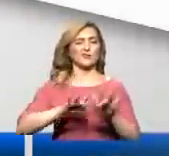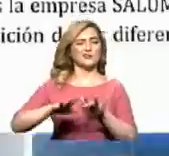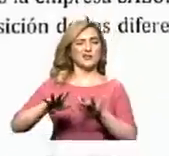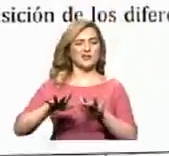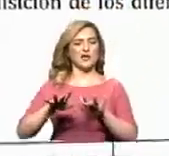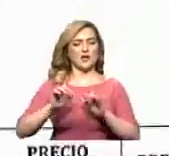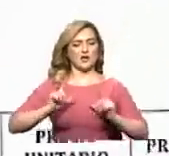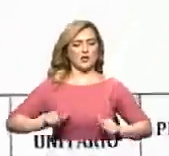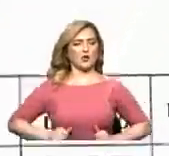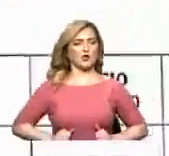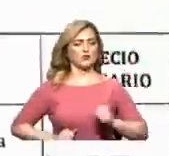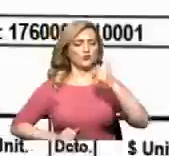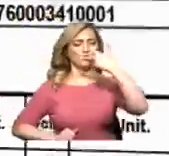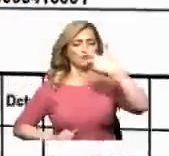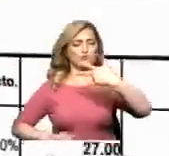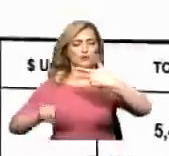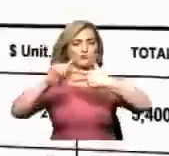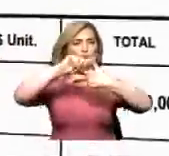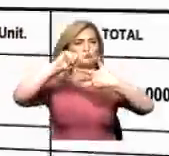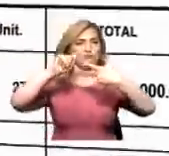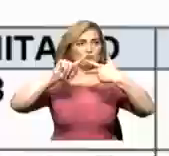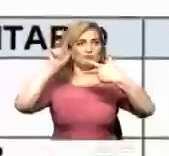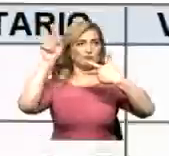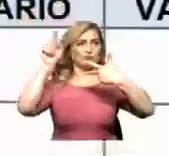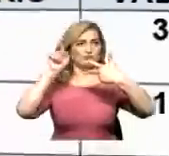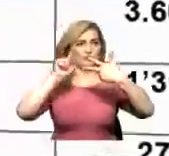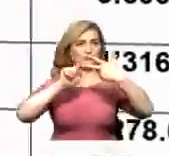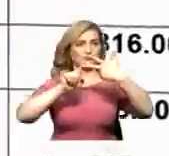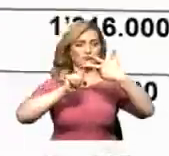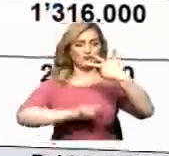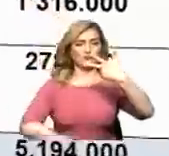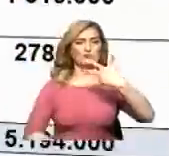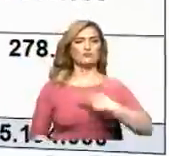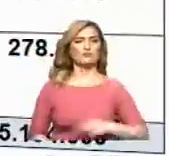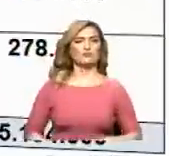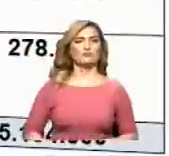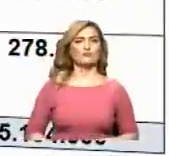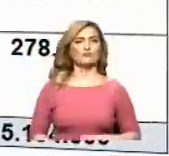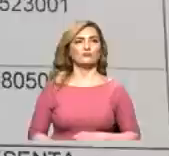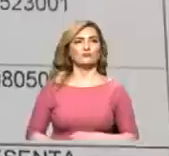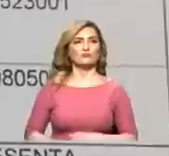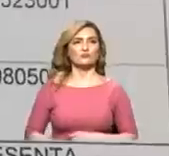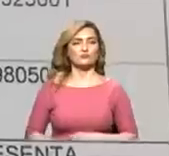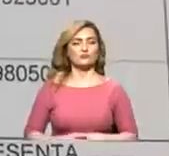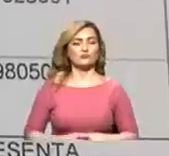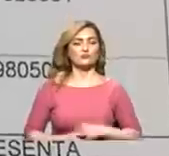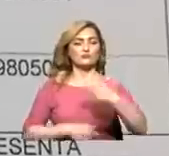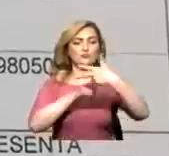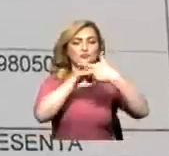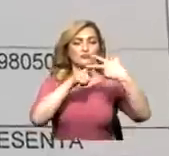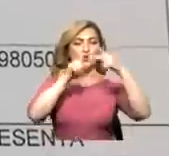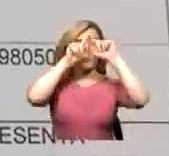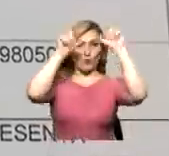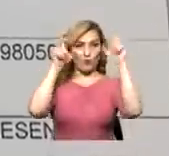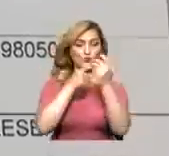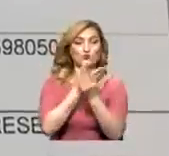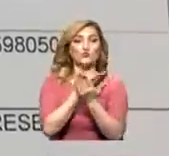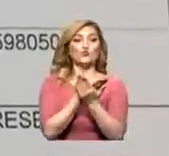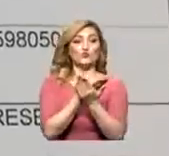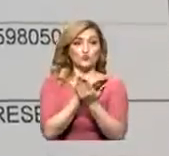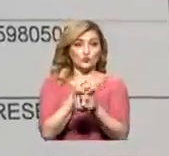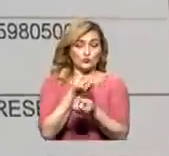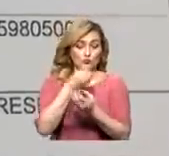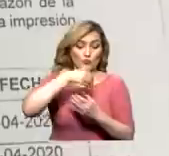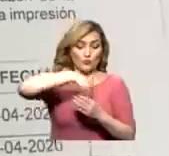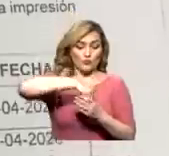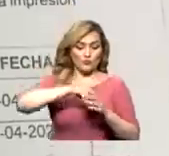puja. Salumed S.A., Gen Life y Global Expansion 360 son las empresas cuyas ofertas se conocieron al